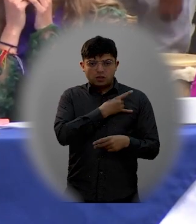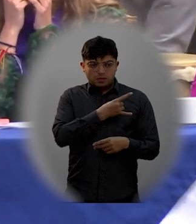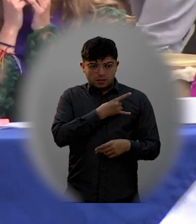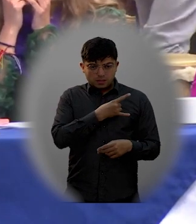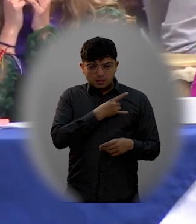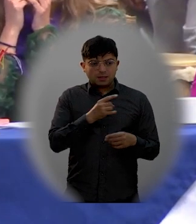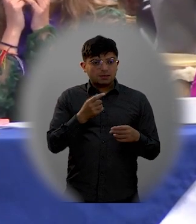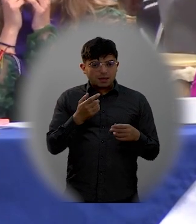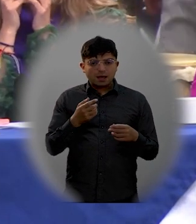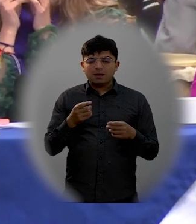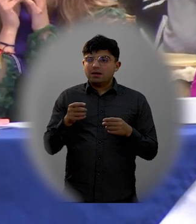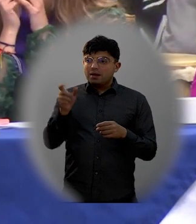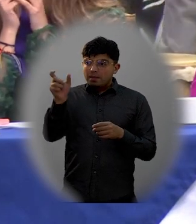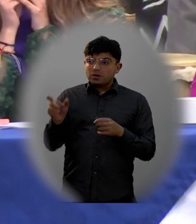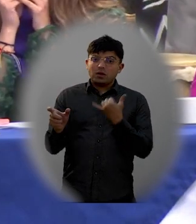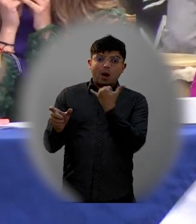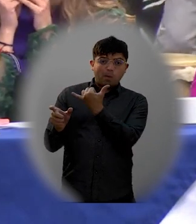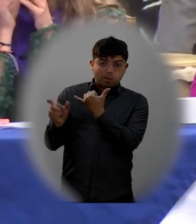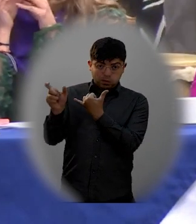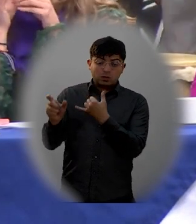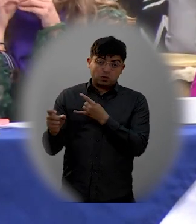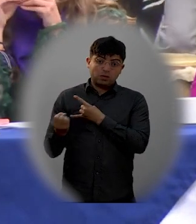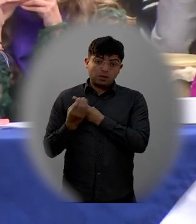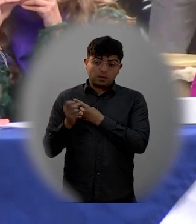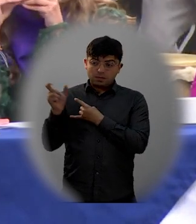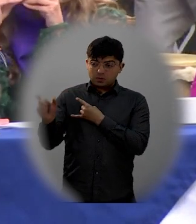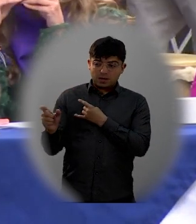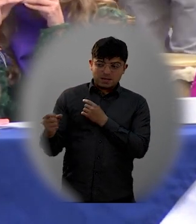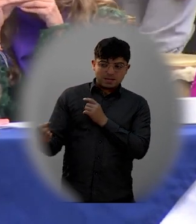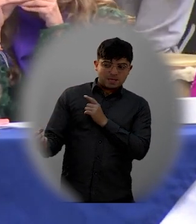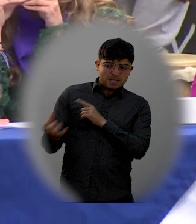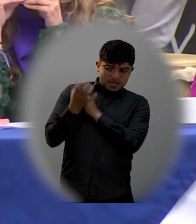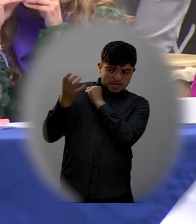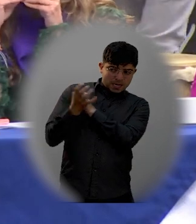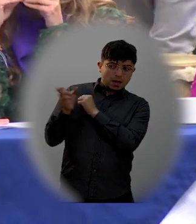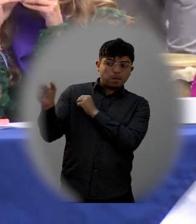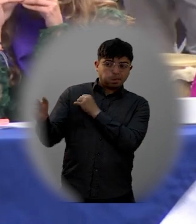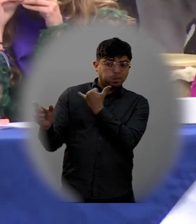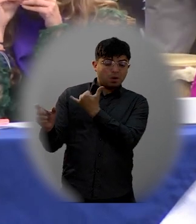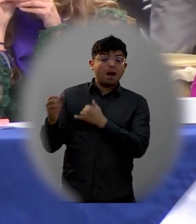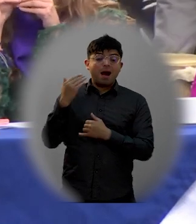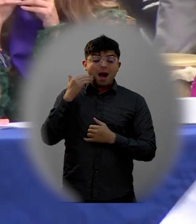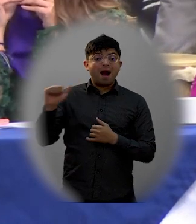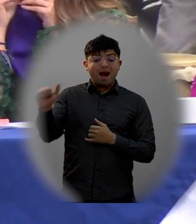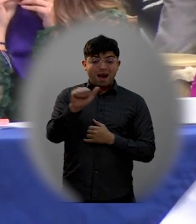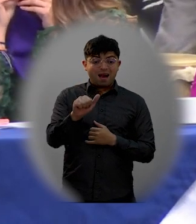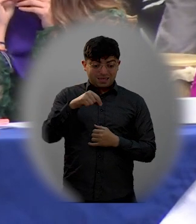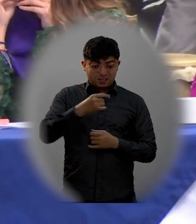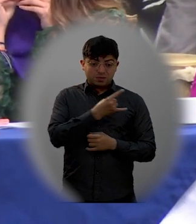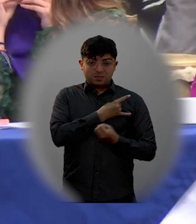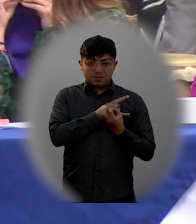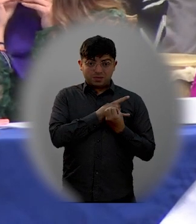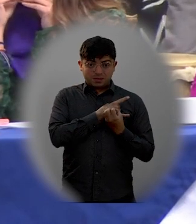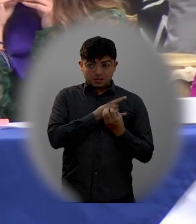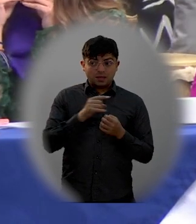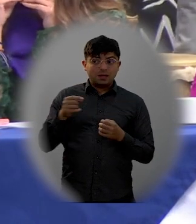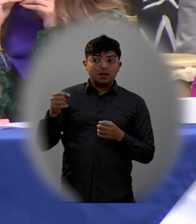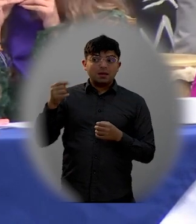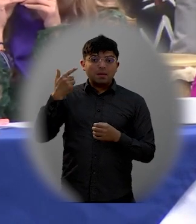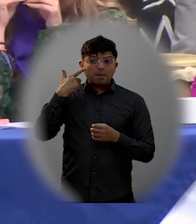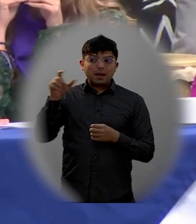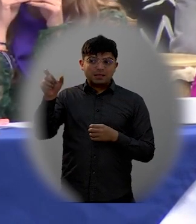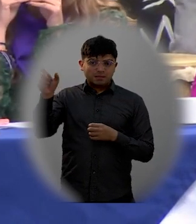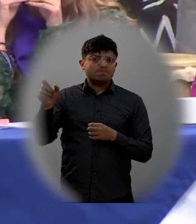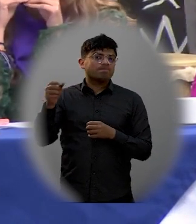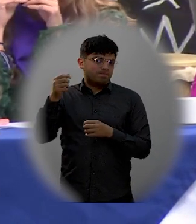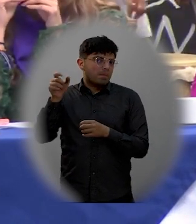que convivir con nuestro agresor, porque esto sucede en la pedagógica. Todavía hay mujeres que tienen que seguir conviviendo con su potencial feminicida,